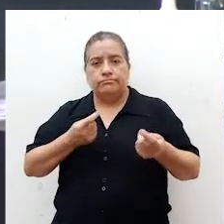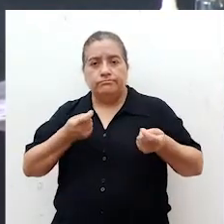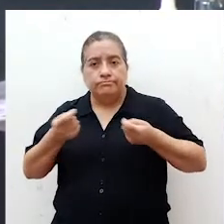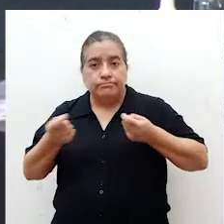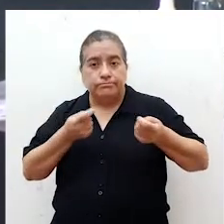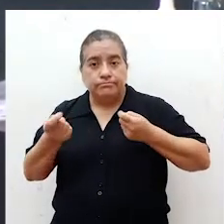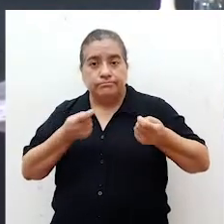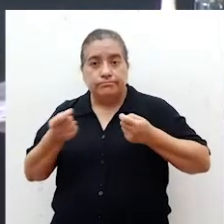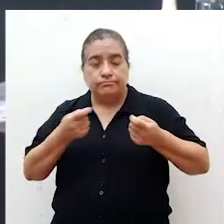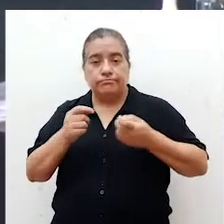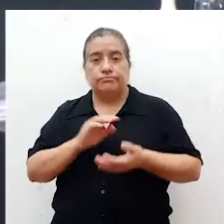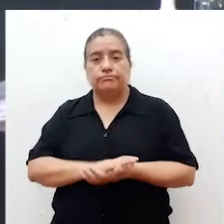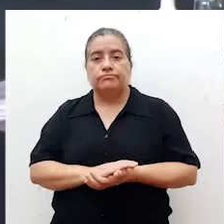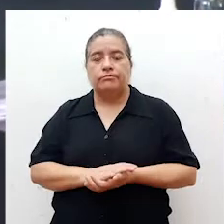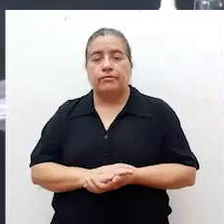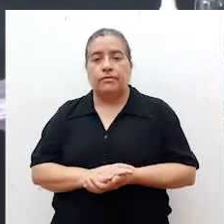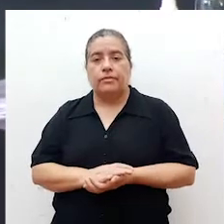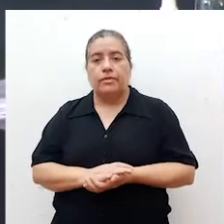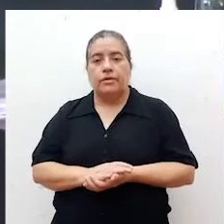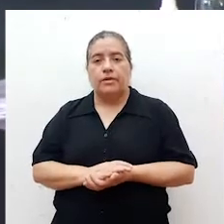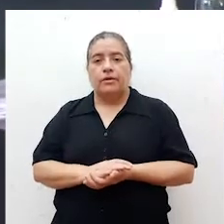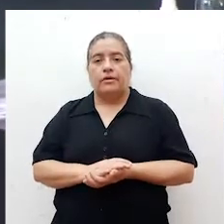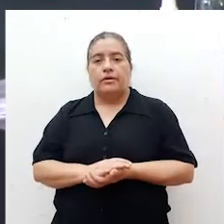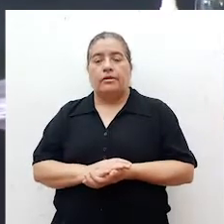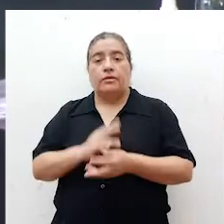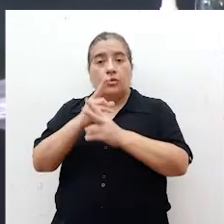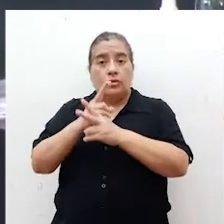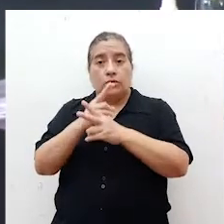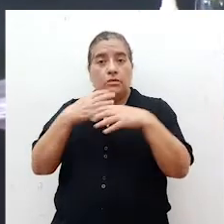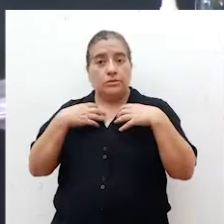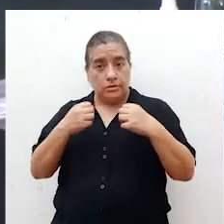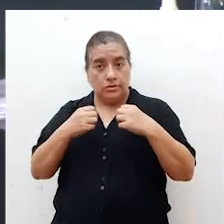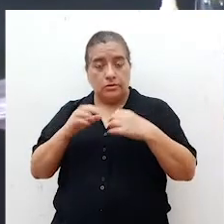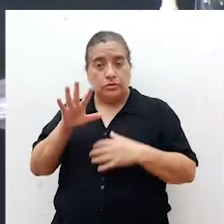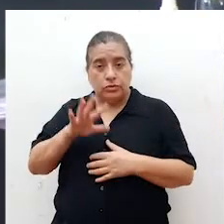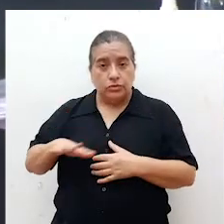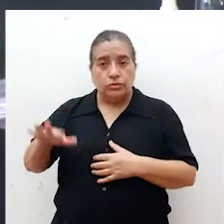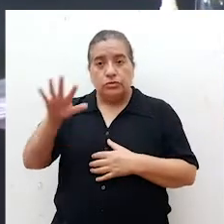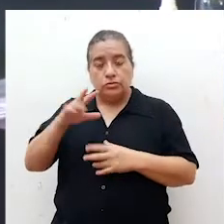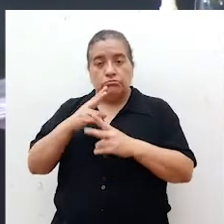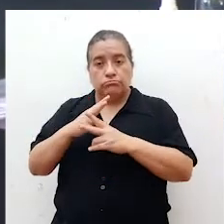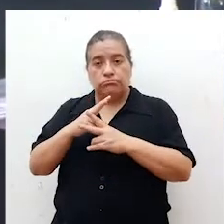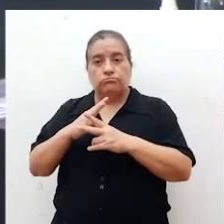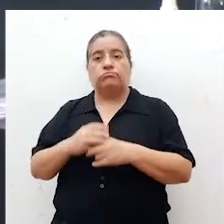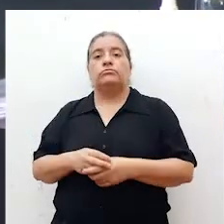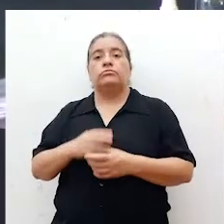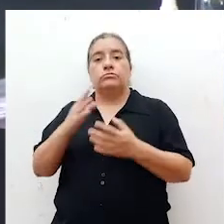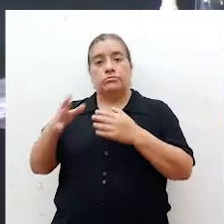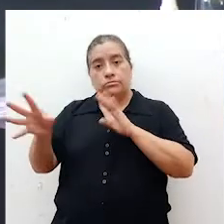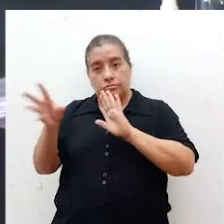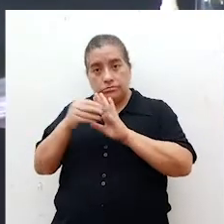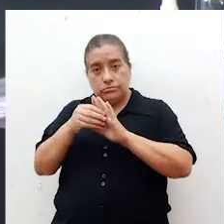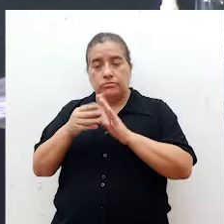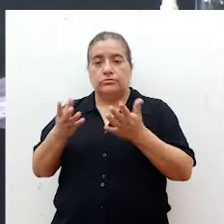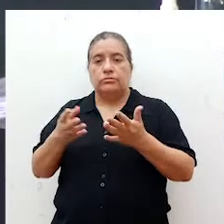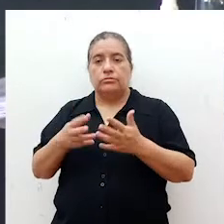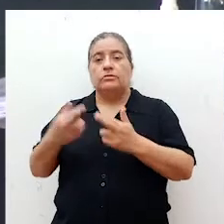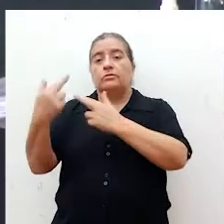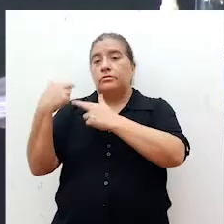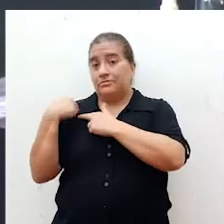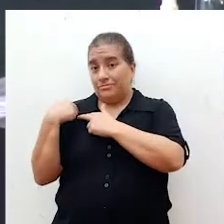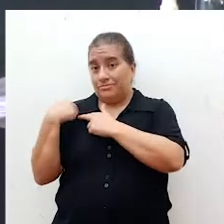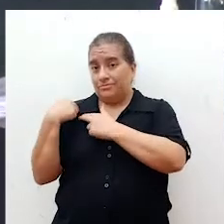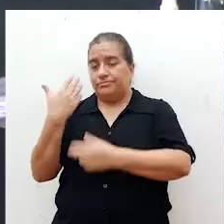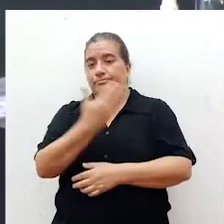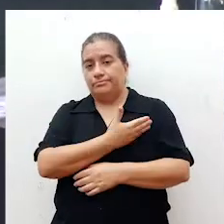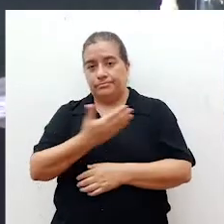nosotros fundamental. El monopolio de la gestión sanitaria, el monopolio de la